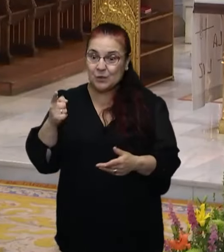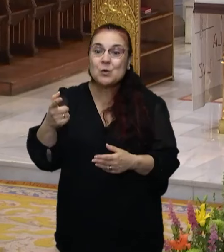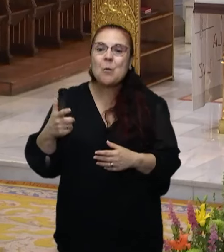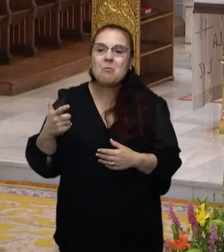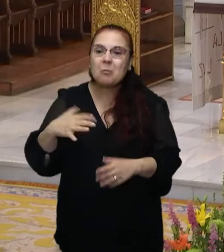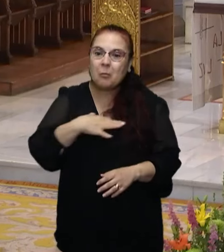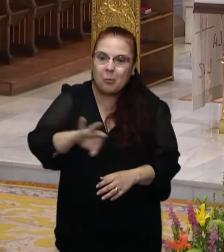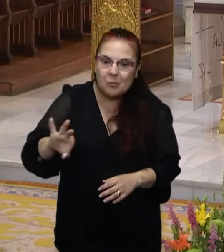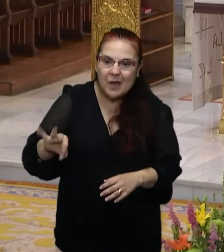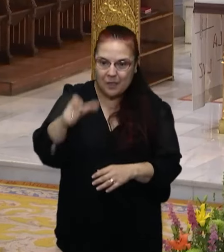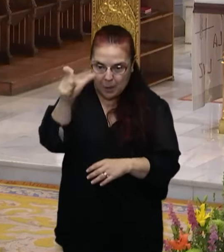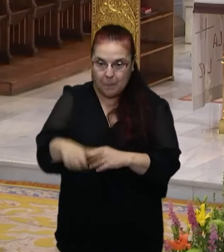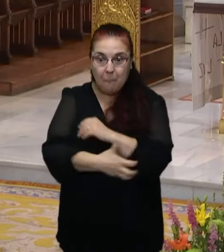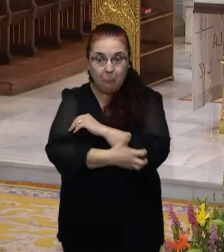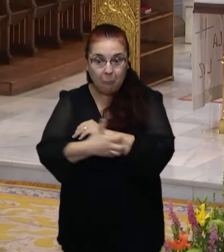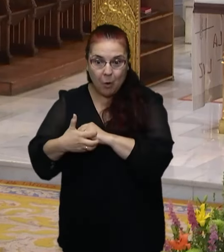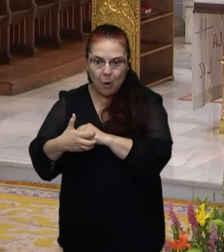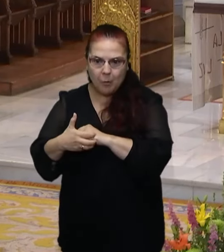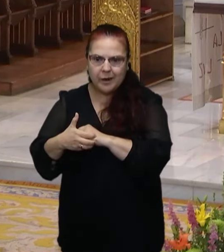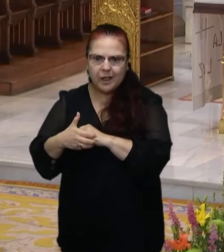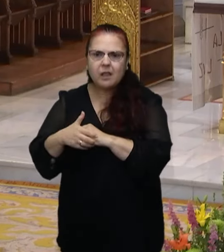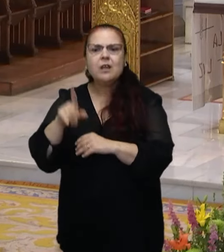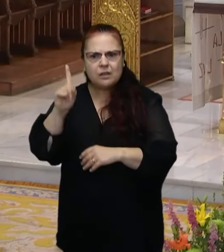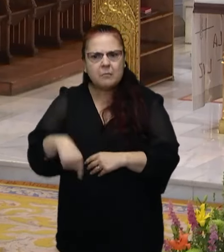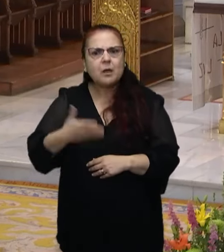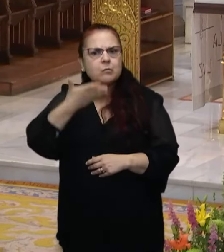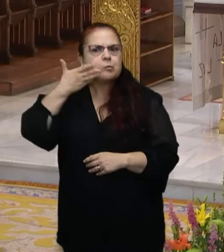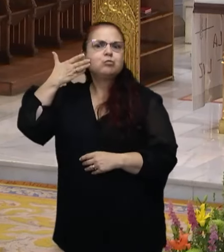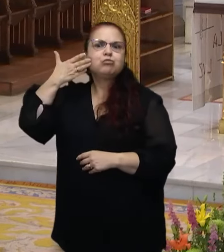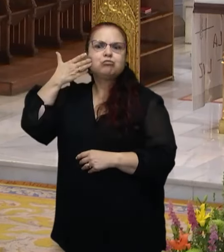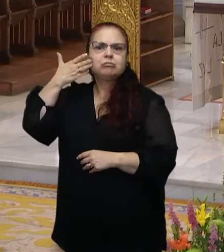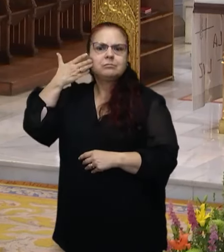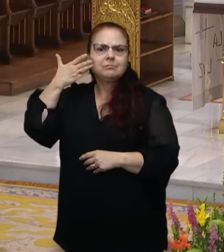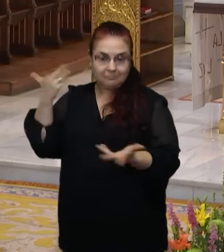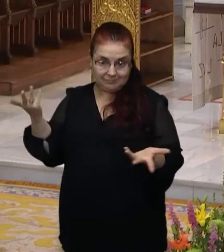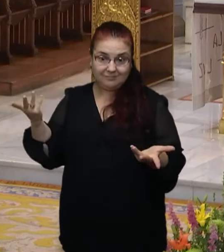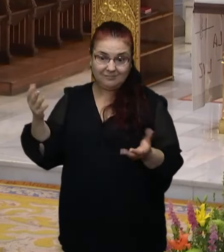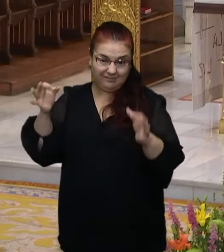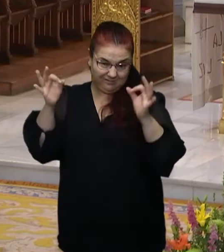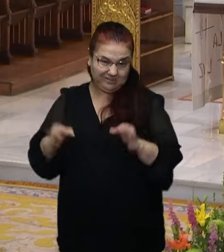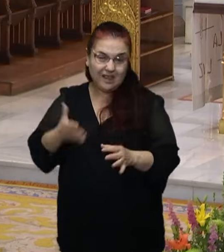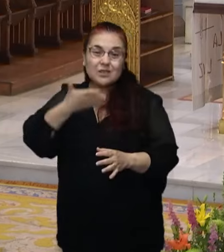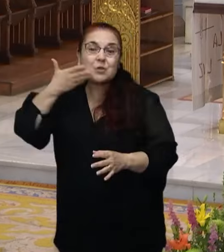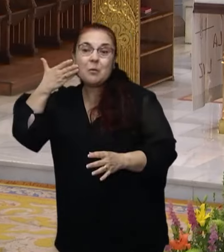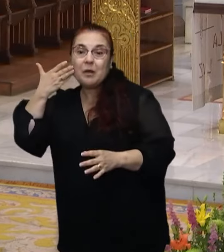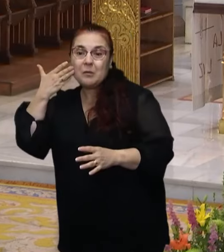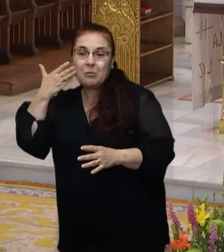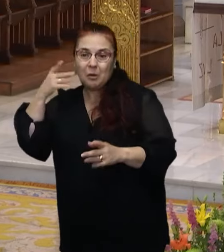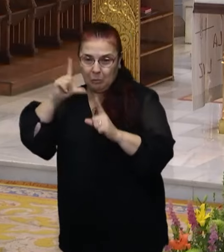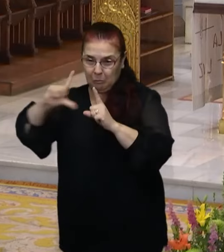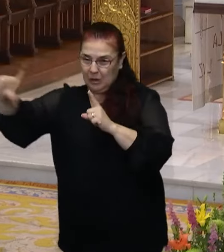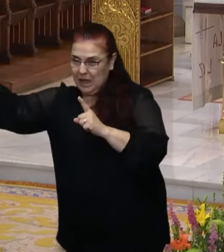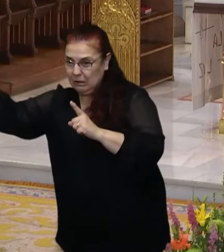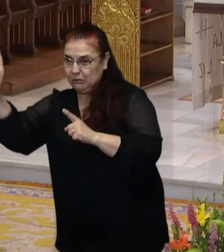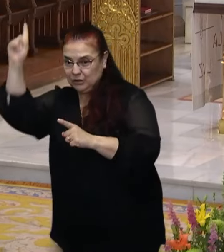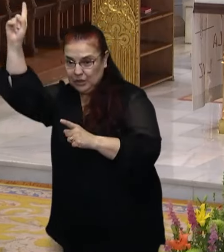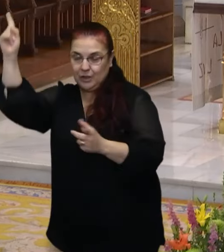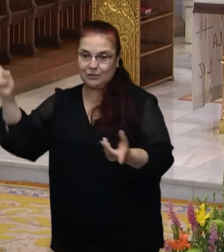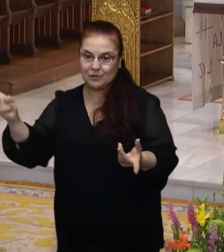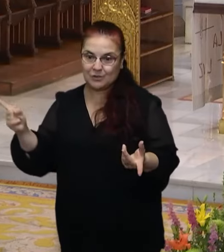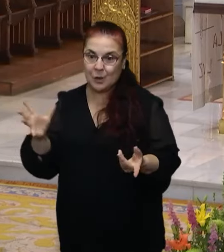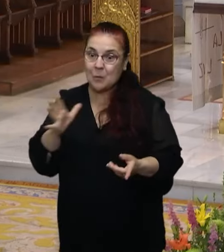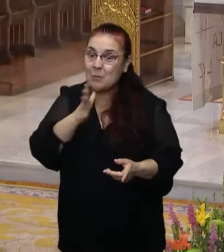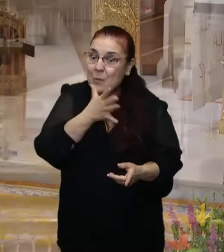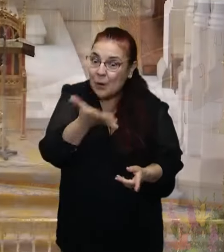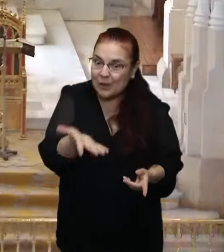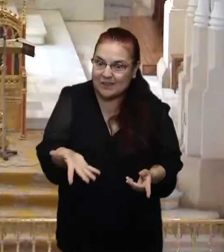pobre y también muy soberbio y estar muy lejos de Dios. Por eso Jesús dice que también hay que